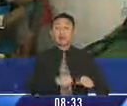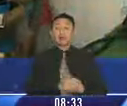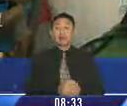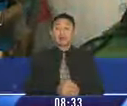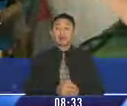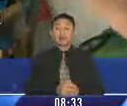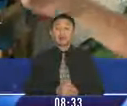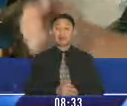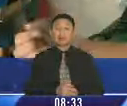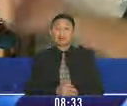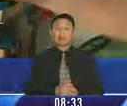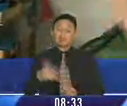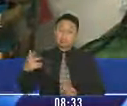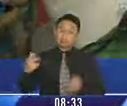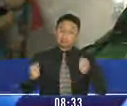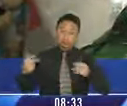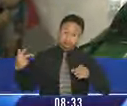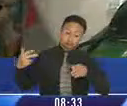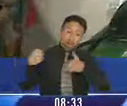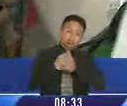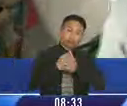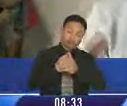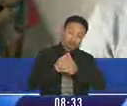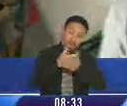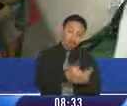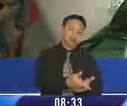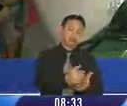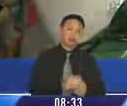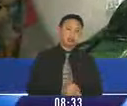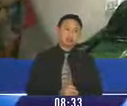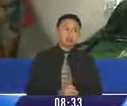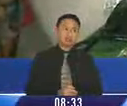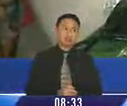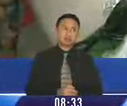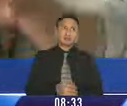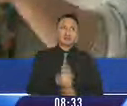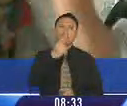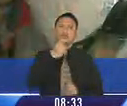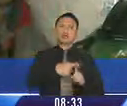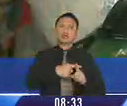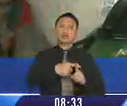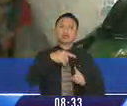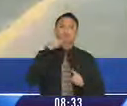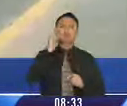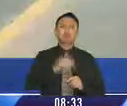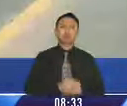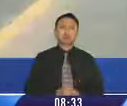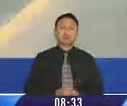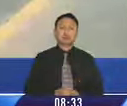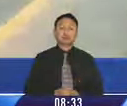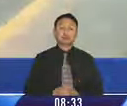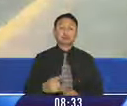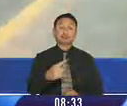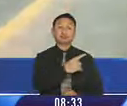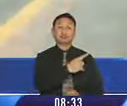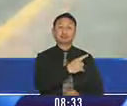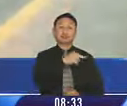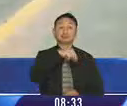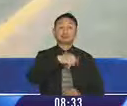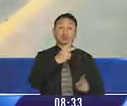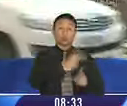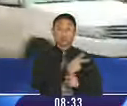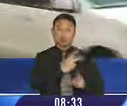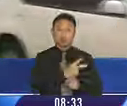así y ha botado todo eso. Pero ya es más de un mes, ya creo que está eso de arreglar. Las barandas metálicas de protección